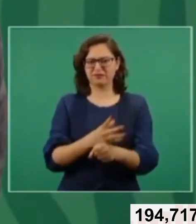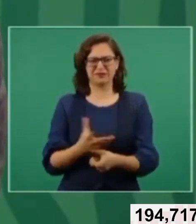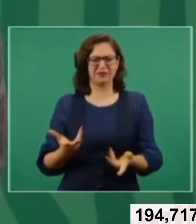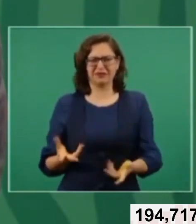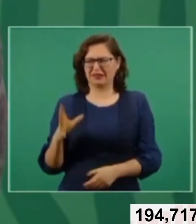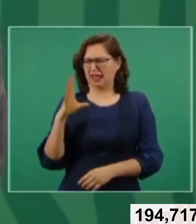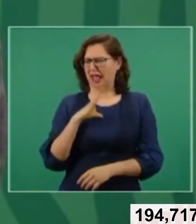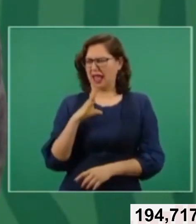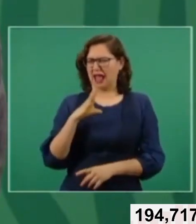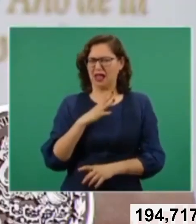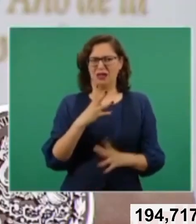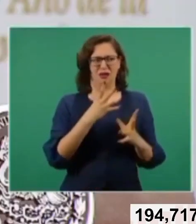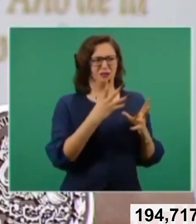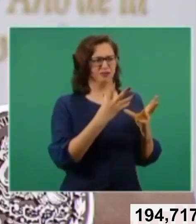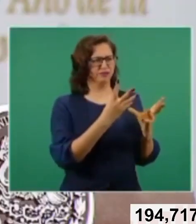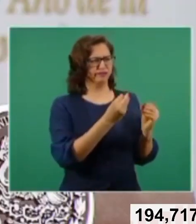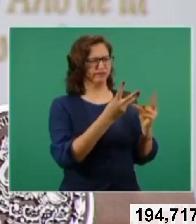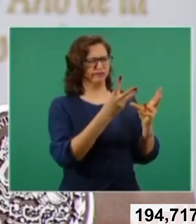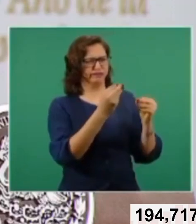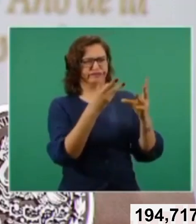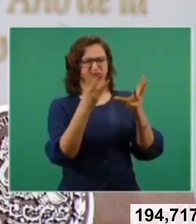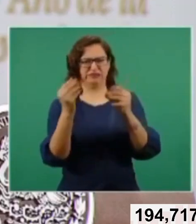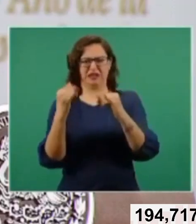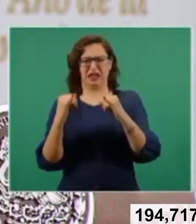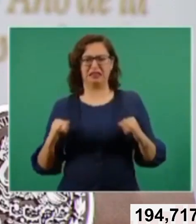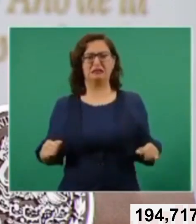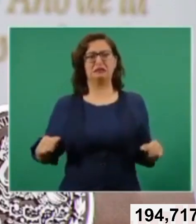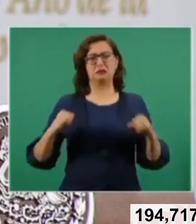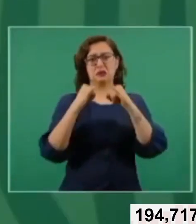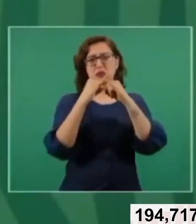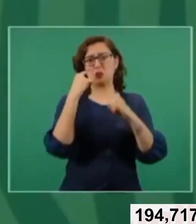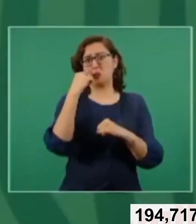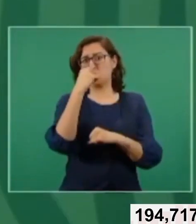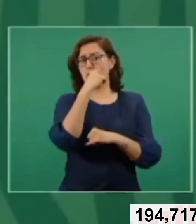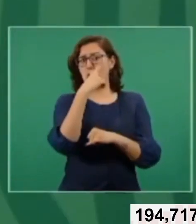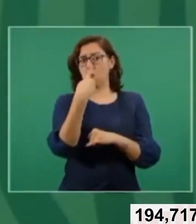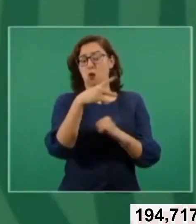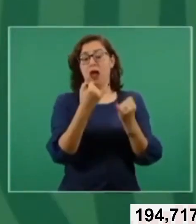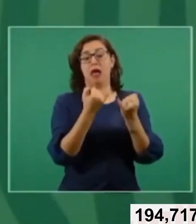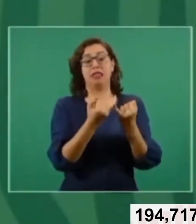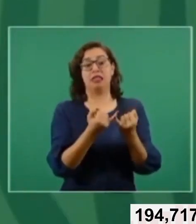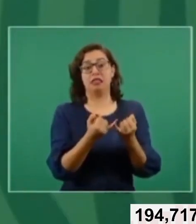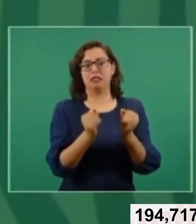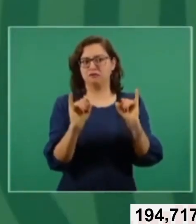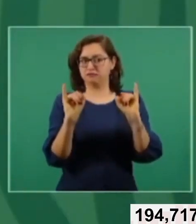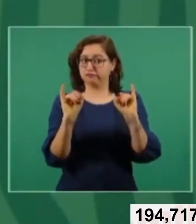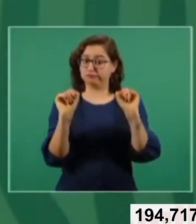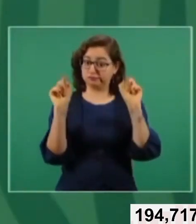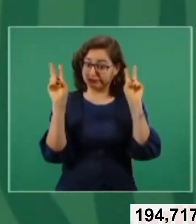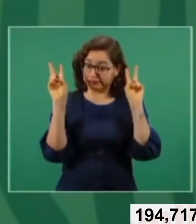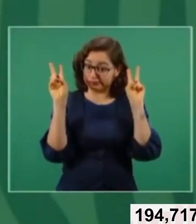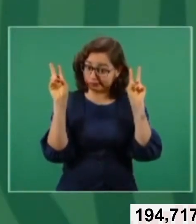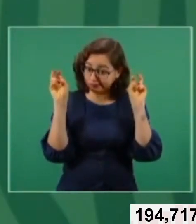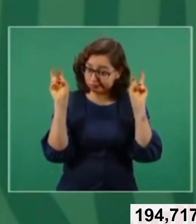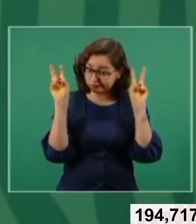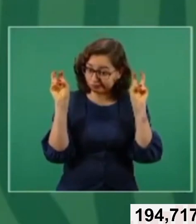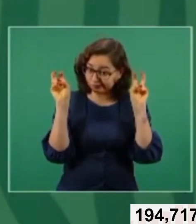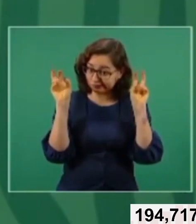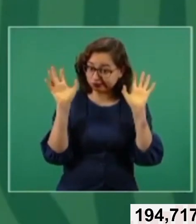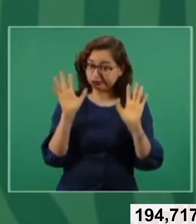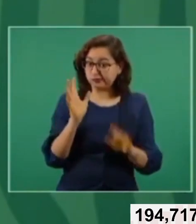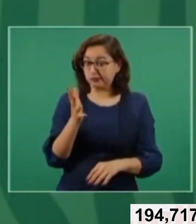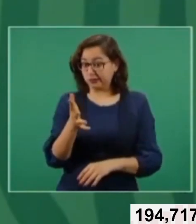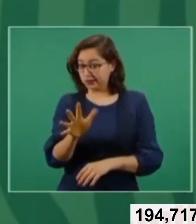autoritario hablan por hablar me vendrán 29 tipo edad con animales antropoides de